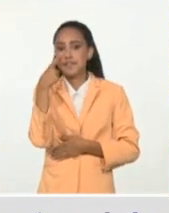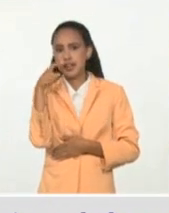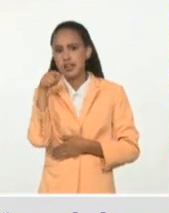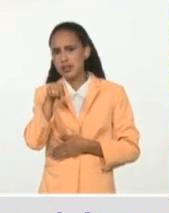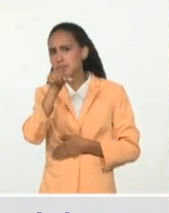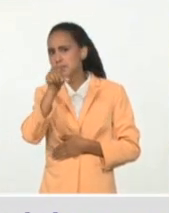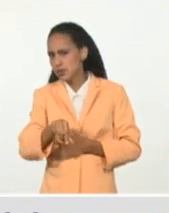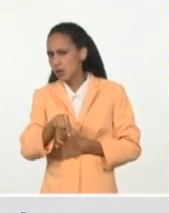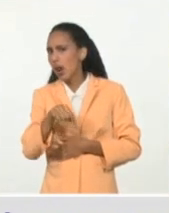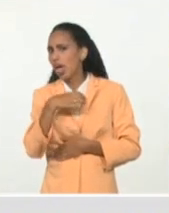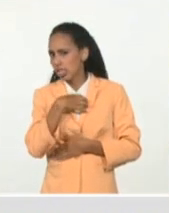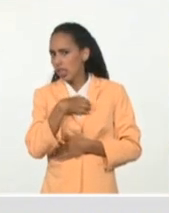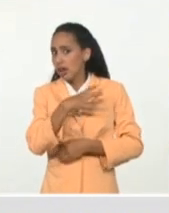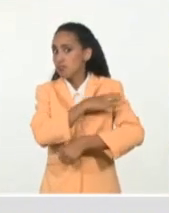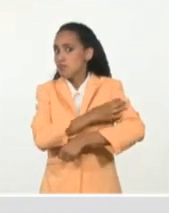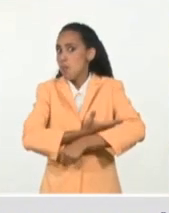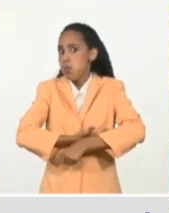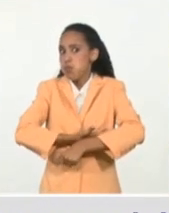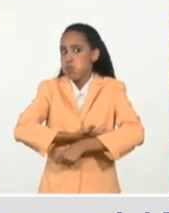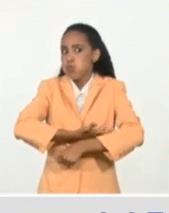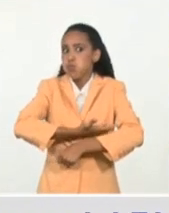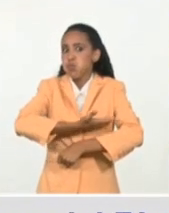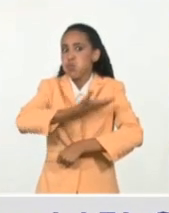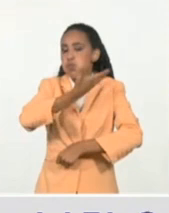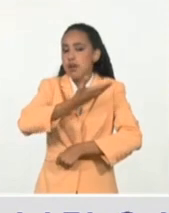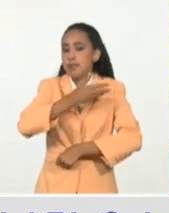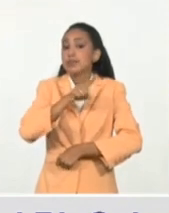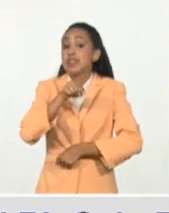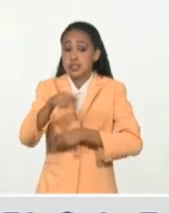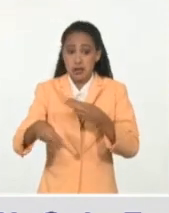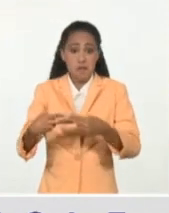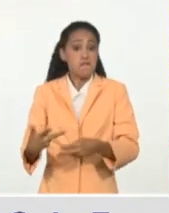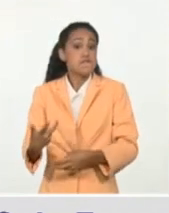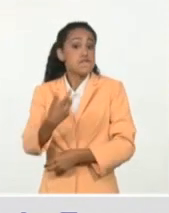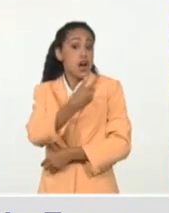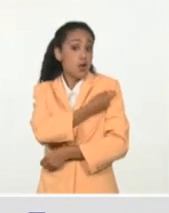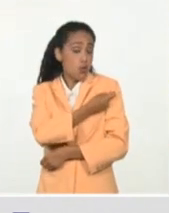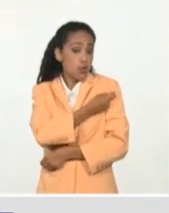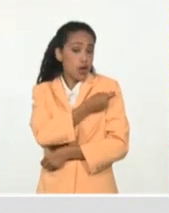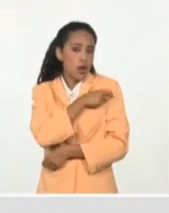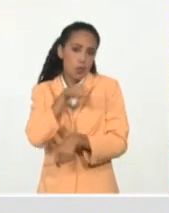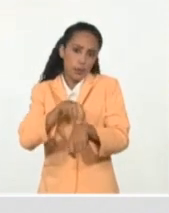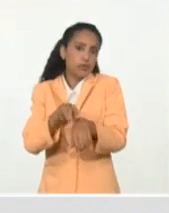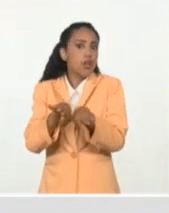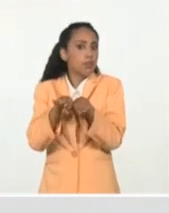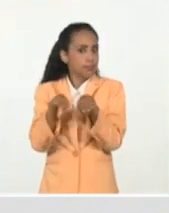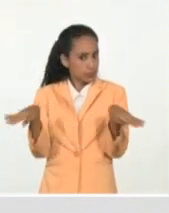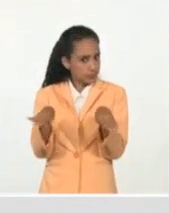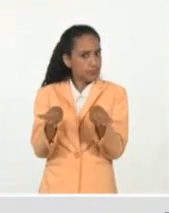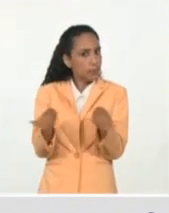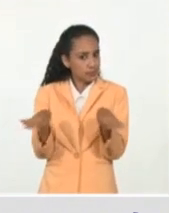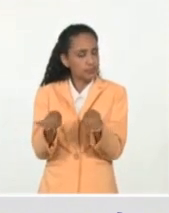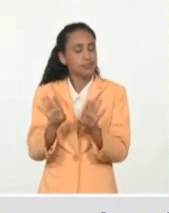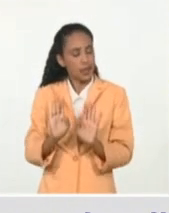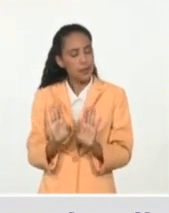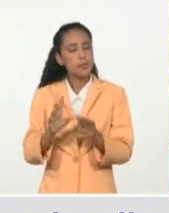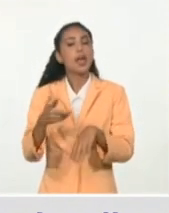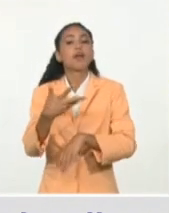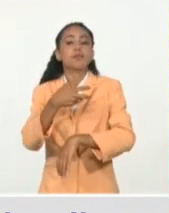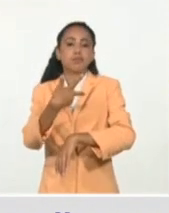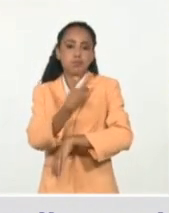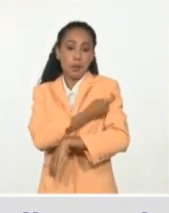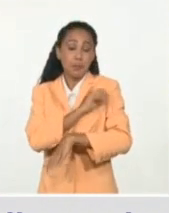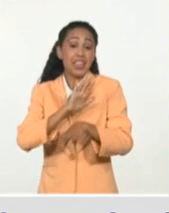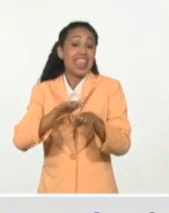cifras elevadas. Se administra la vacuna, por supuesto, en un momento de estar normotenso, pero posterior a la vacunación, pues se